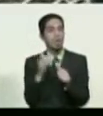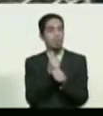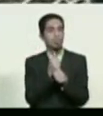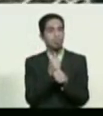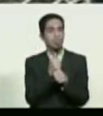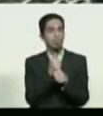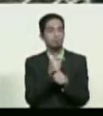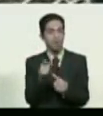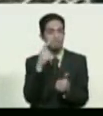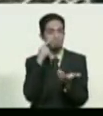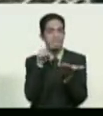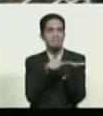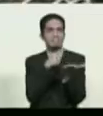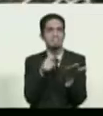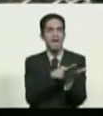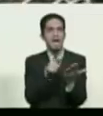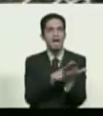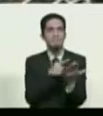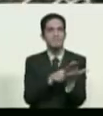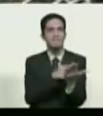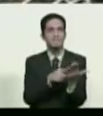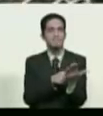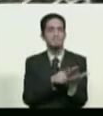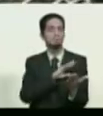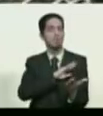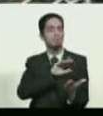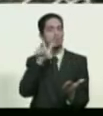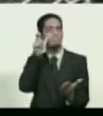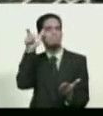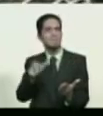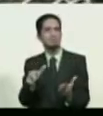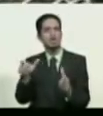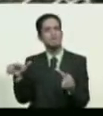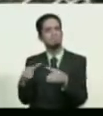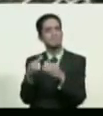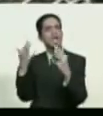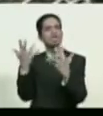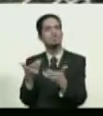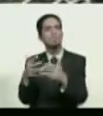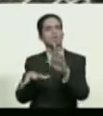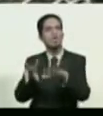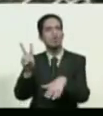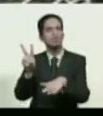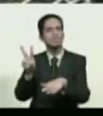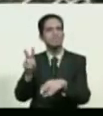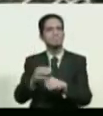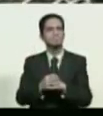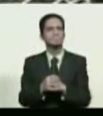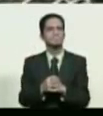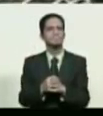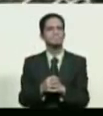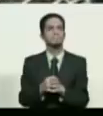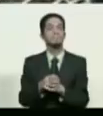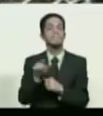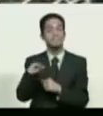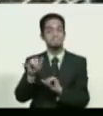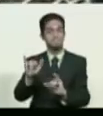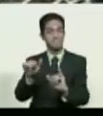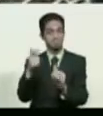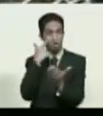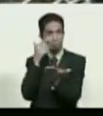en la tablet del llamado equipo número 2. En esa misma tablet